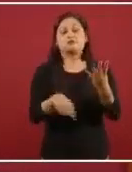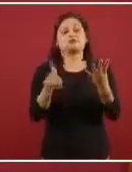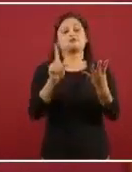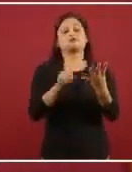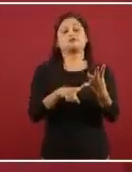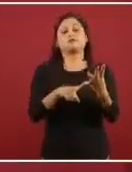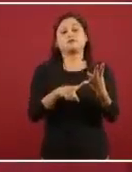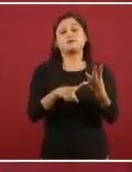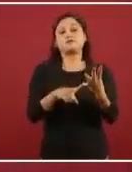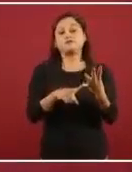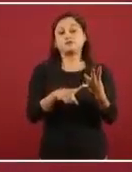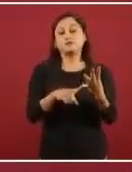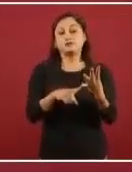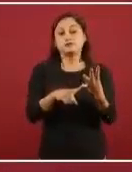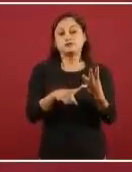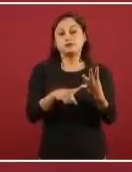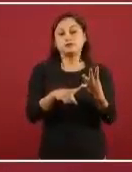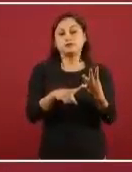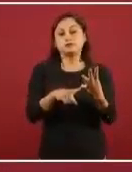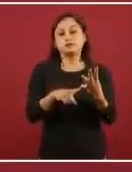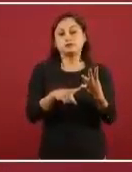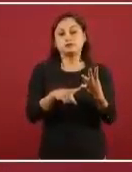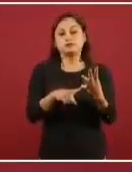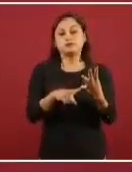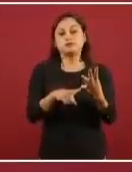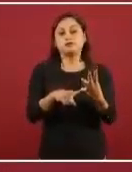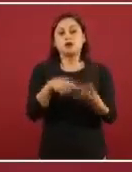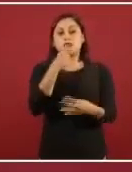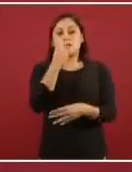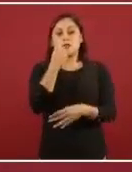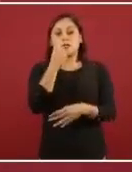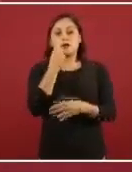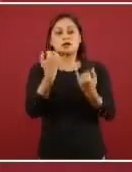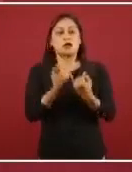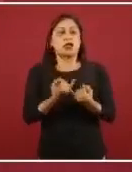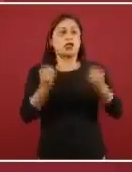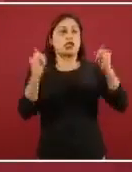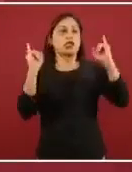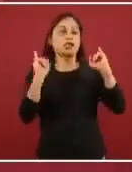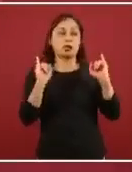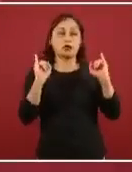actúan de manera independiente, si no están